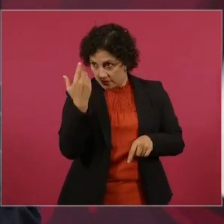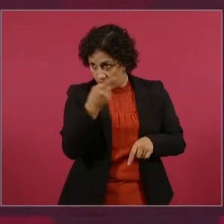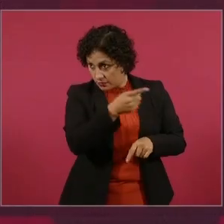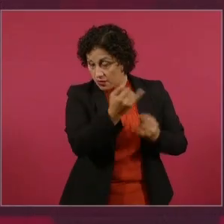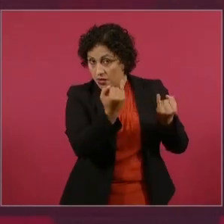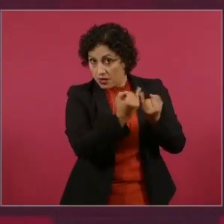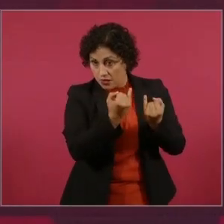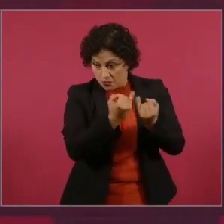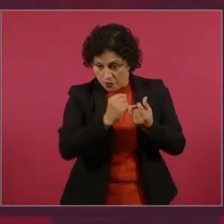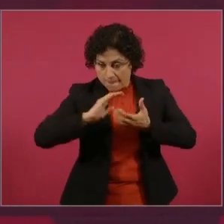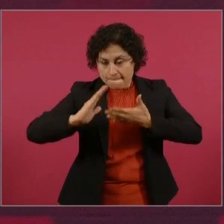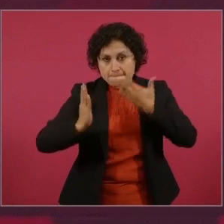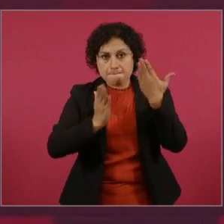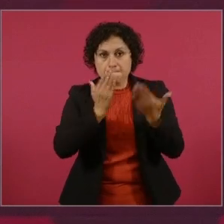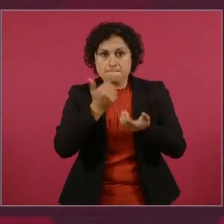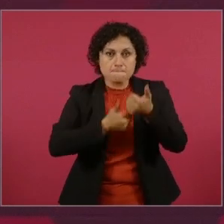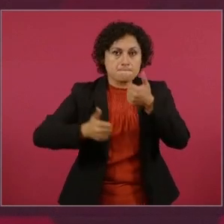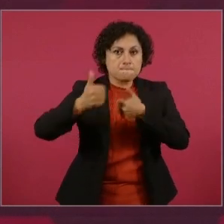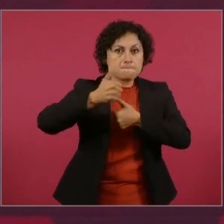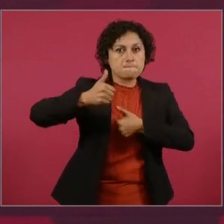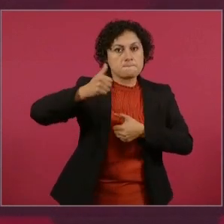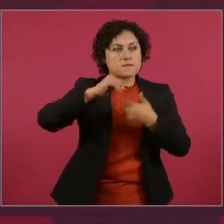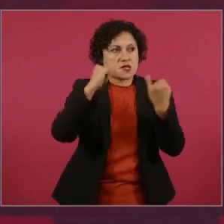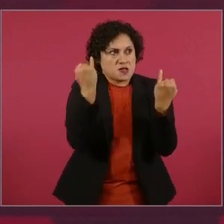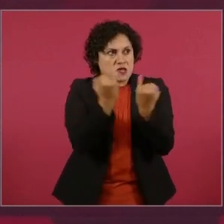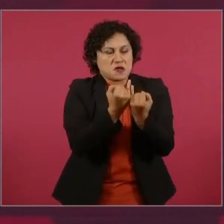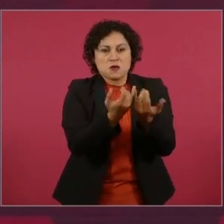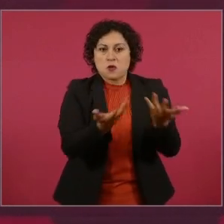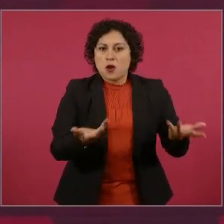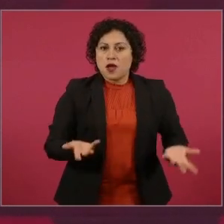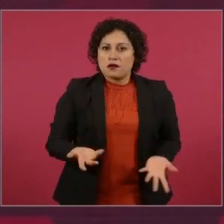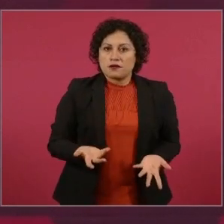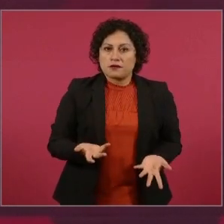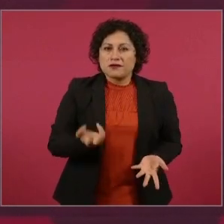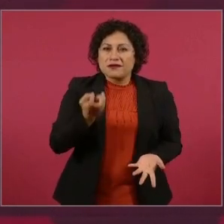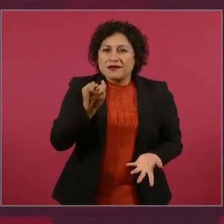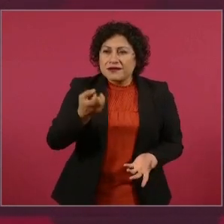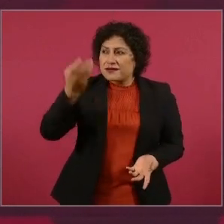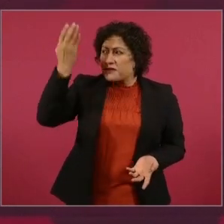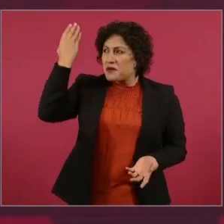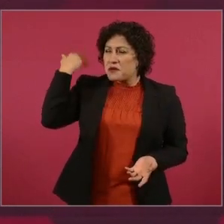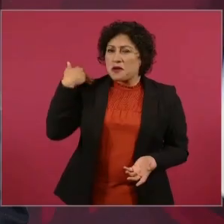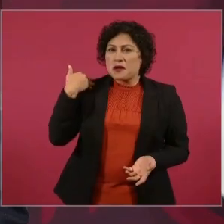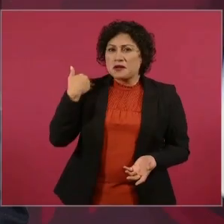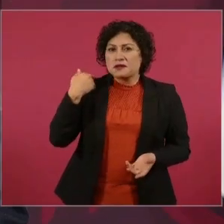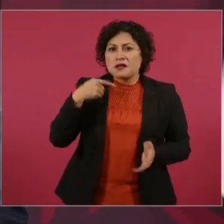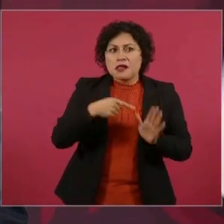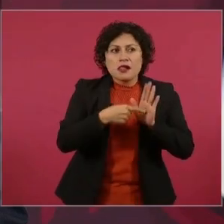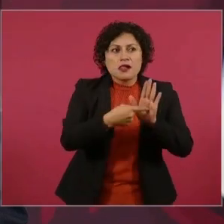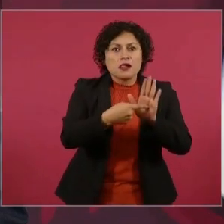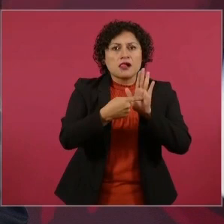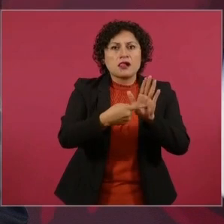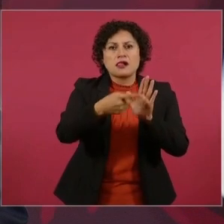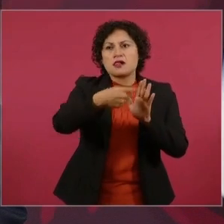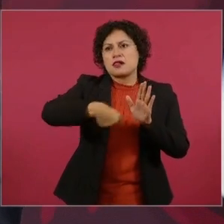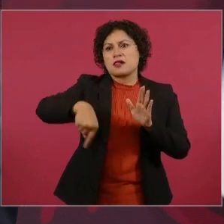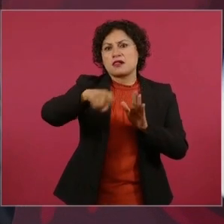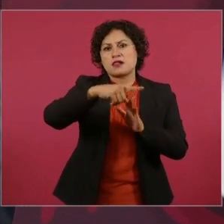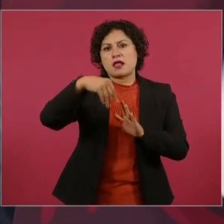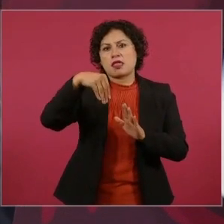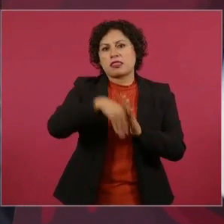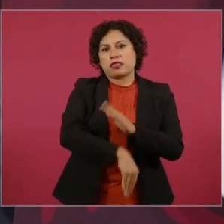y este todo eso ha hecho muchísimo daños